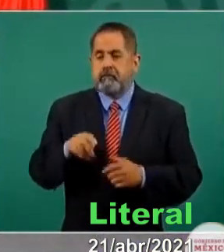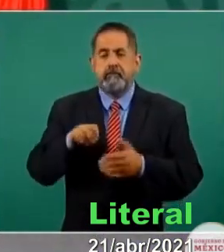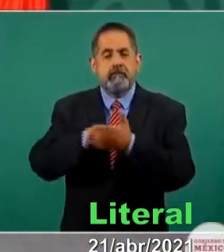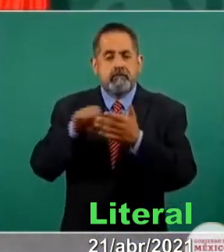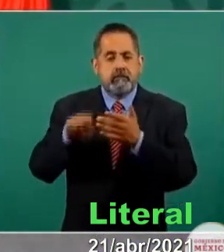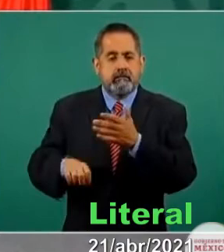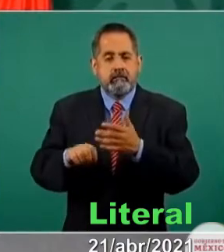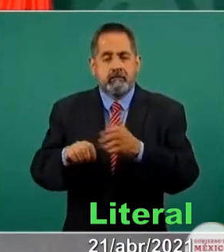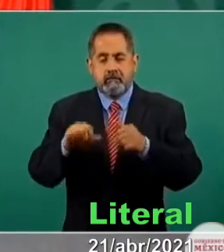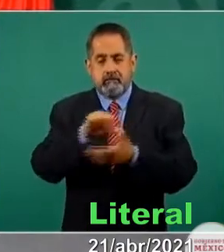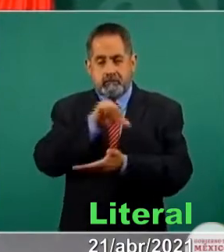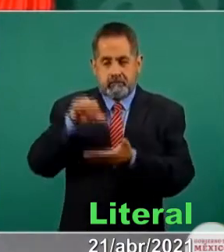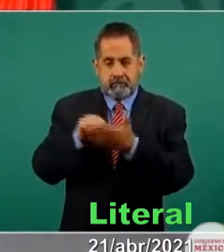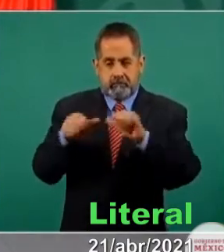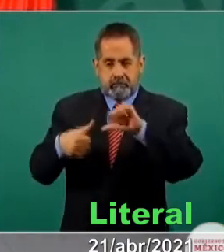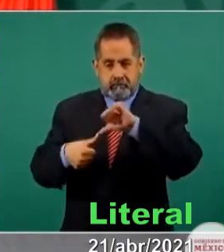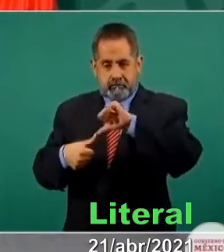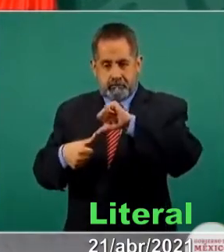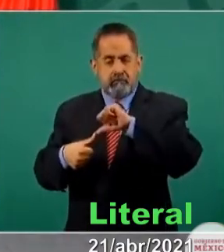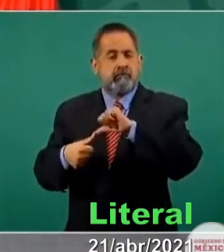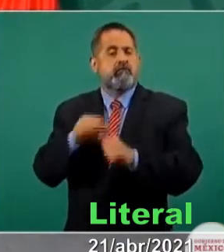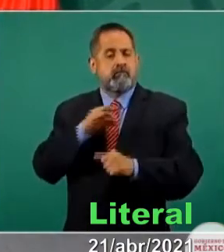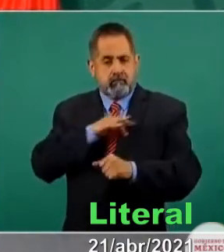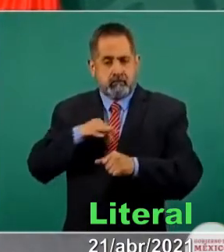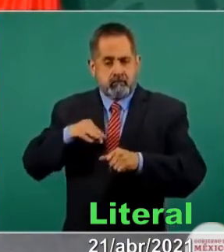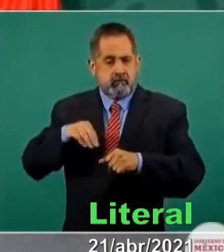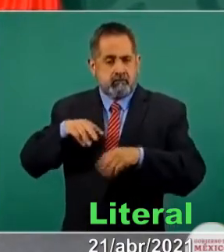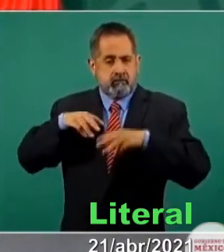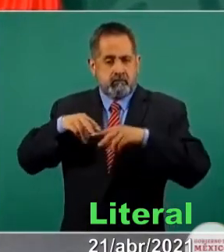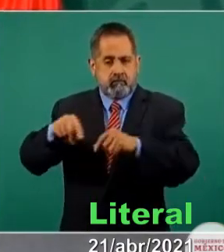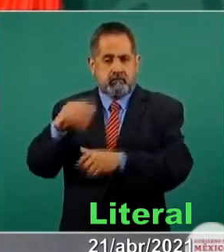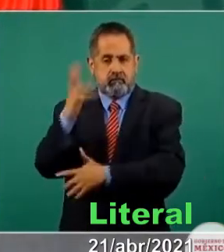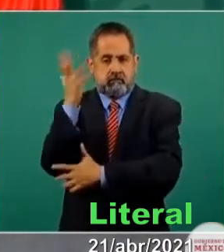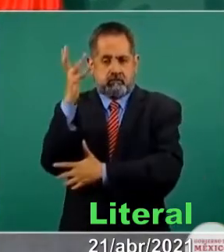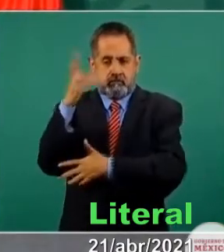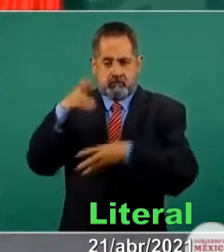Reforestar Centroamérica, sembrar árboles,